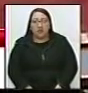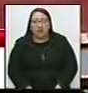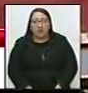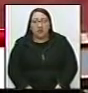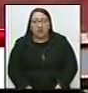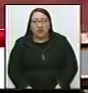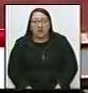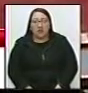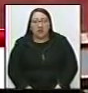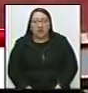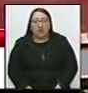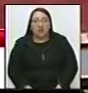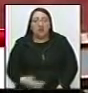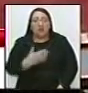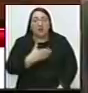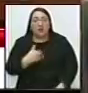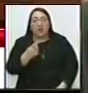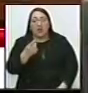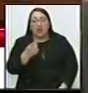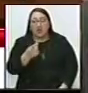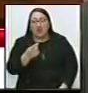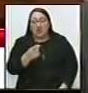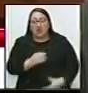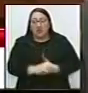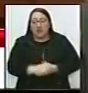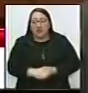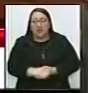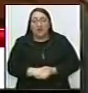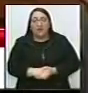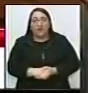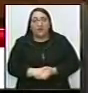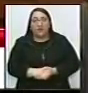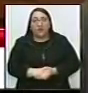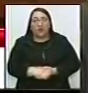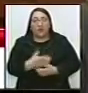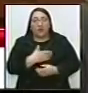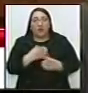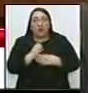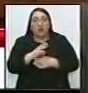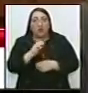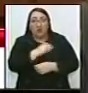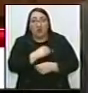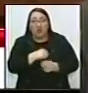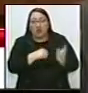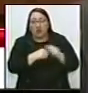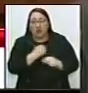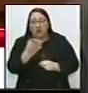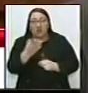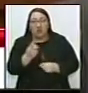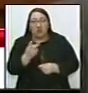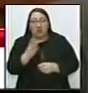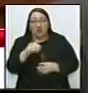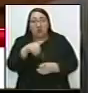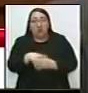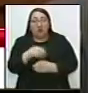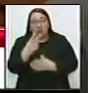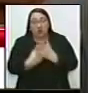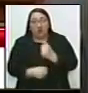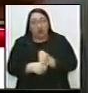el señor presidente del Consejo de Ministros ha venido a solicitar un voto de